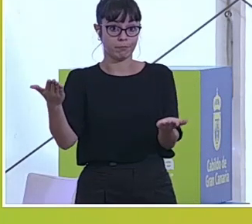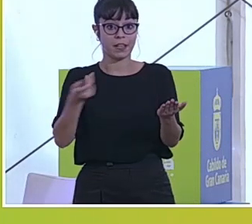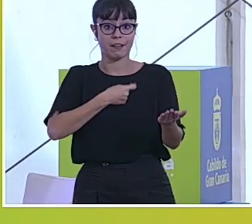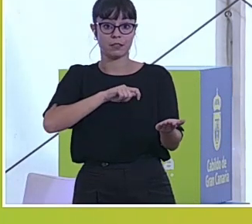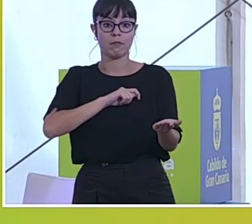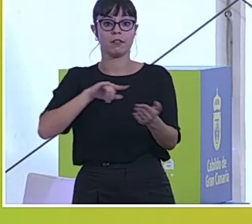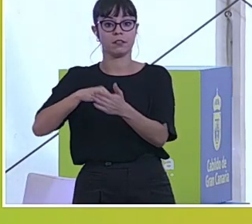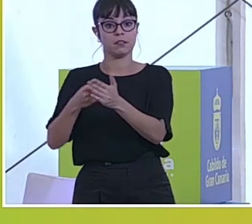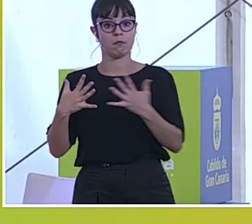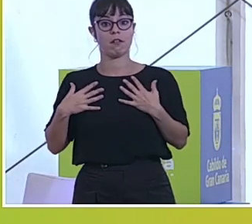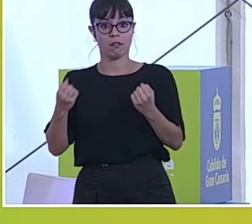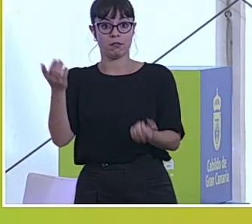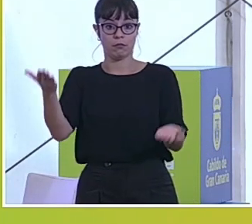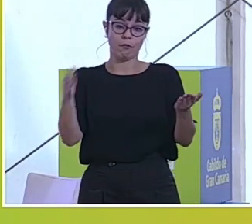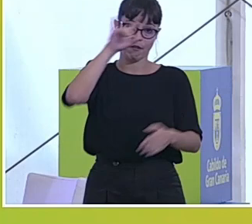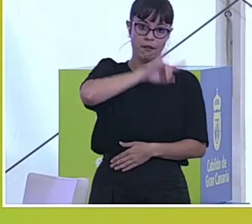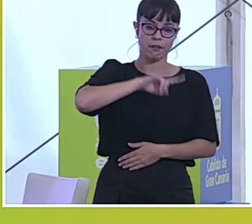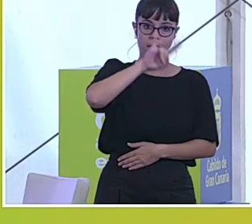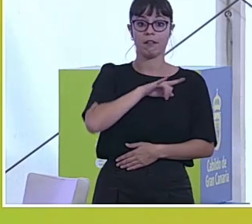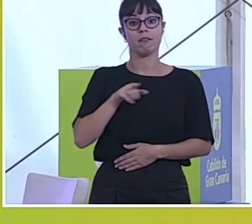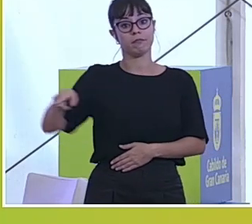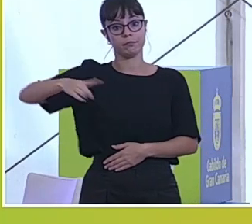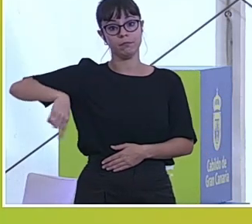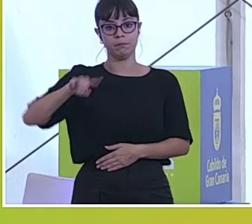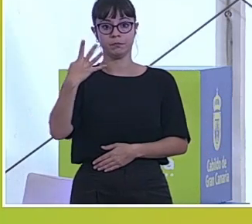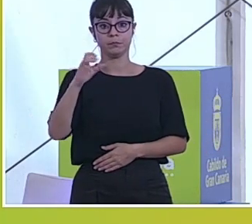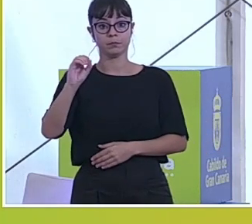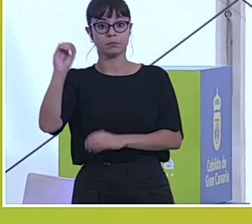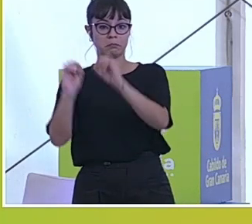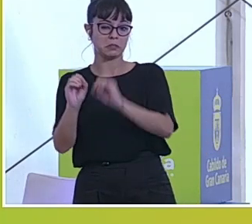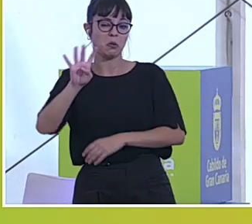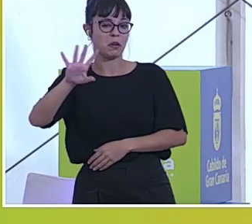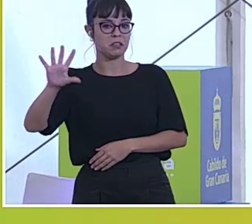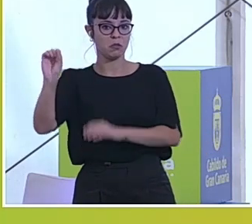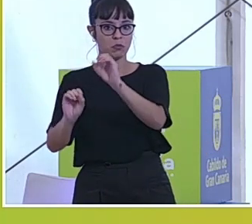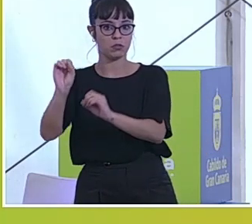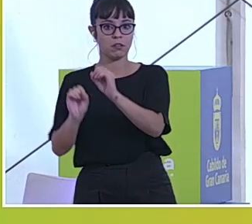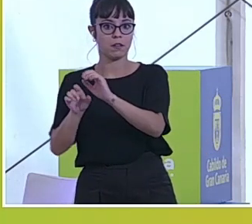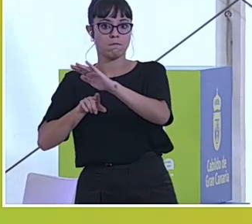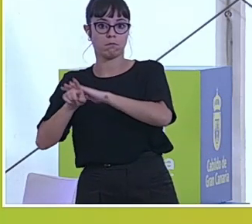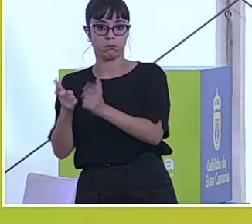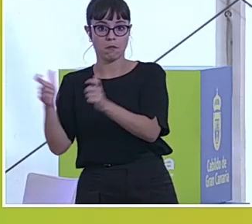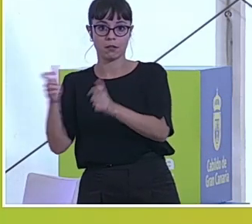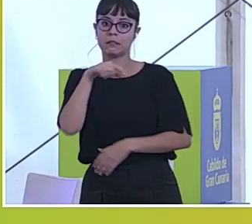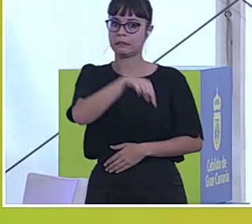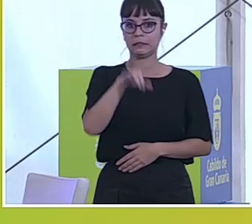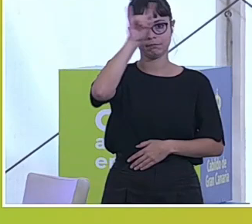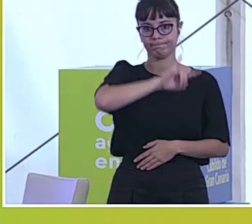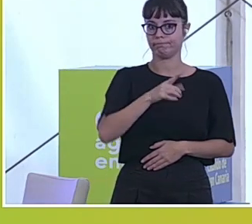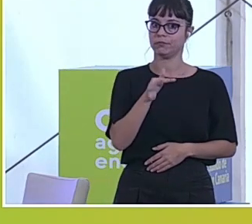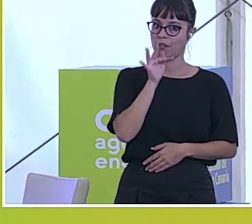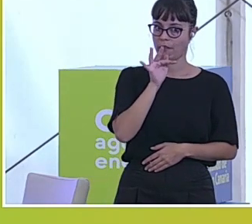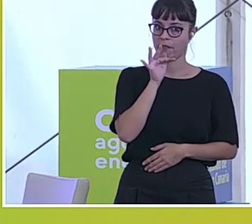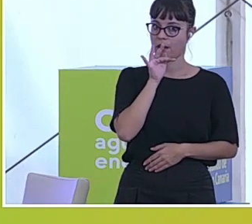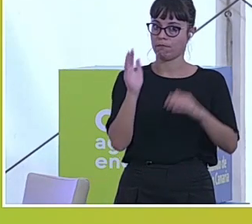nacional. En el sistema energético nacional ya estaban por el 40%, 45%. Aquí en Canarias todavía no. Y esta es una de las razones, ¿vale?